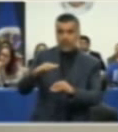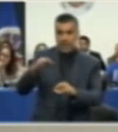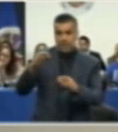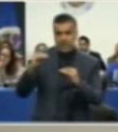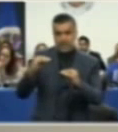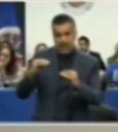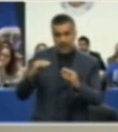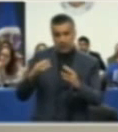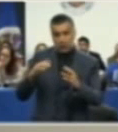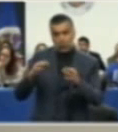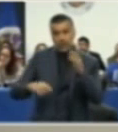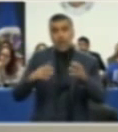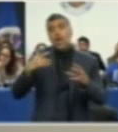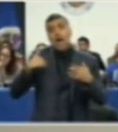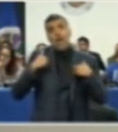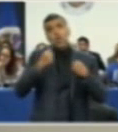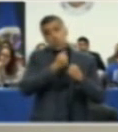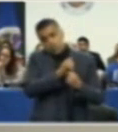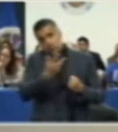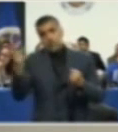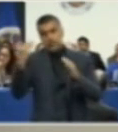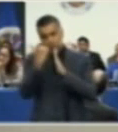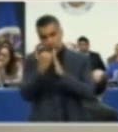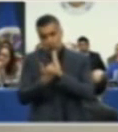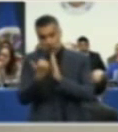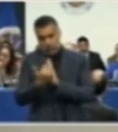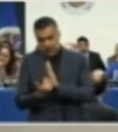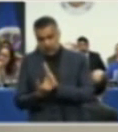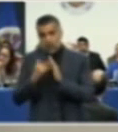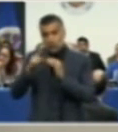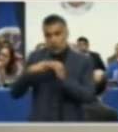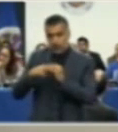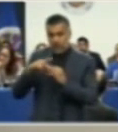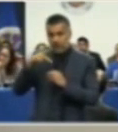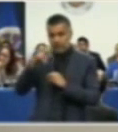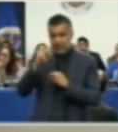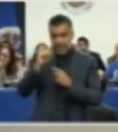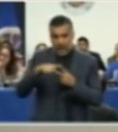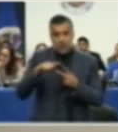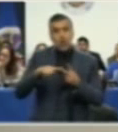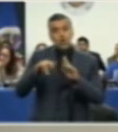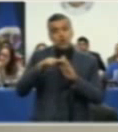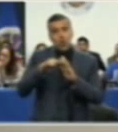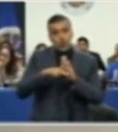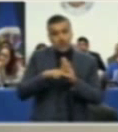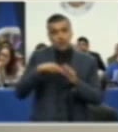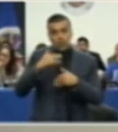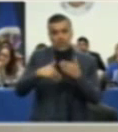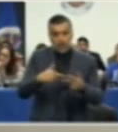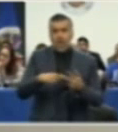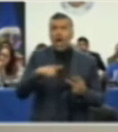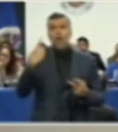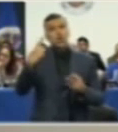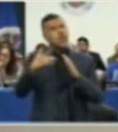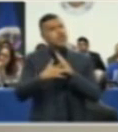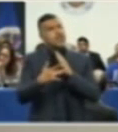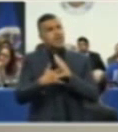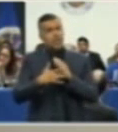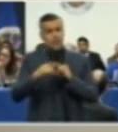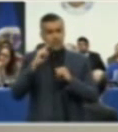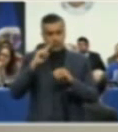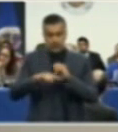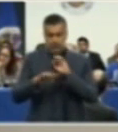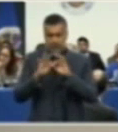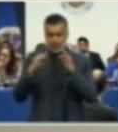jurídica, ¿no? Existen una serie de normas referidas a proceso penal, a normas procesales. Existe una norma técnica de